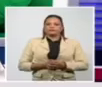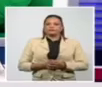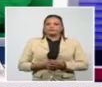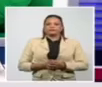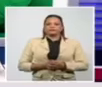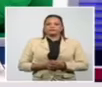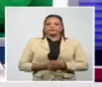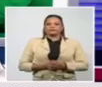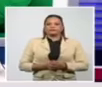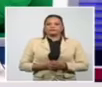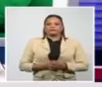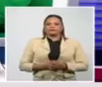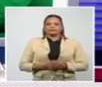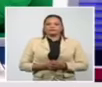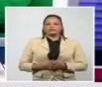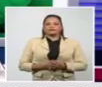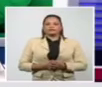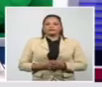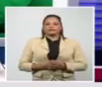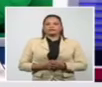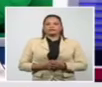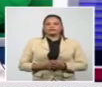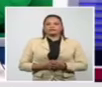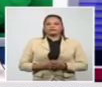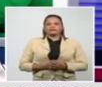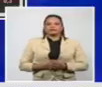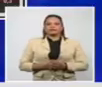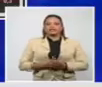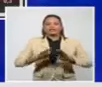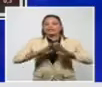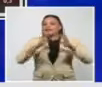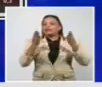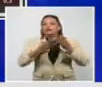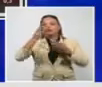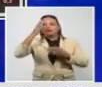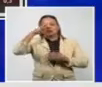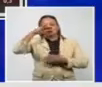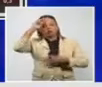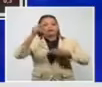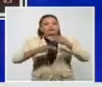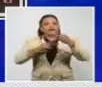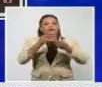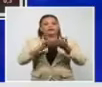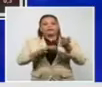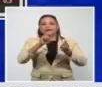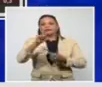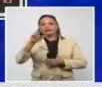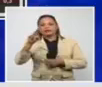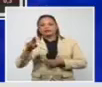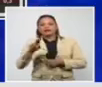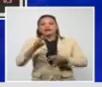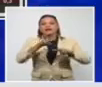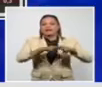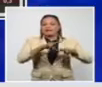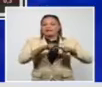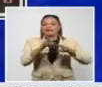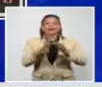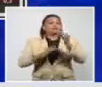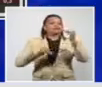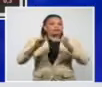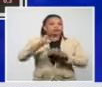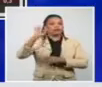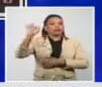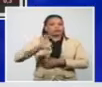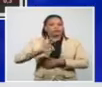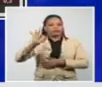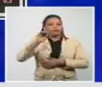De las muestras, pues se procesaron de toda Cuba, La Habana con el mayor porciento, teniendo en cuenta la